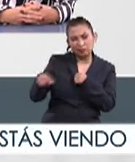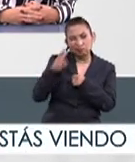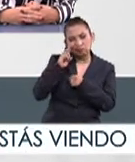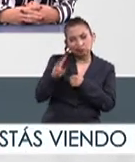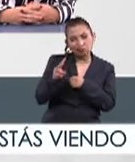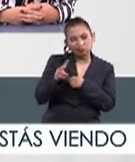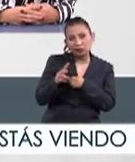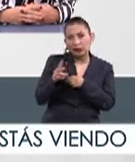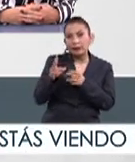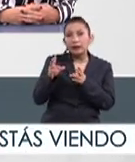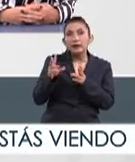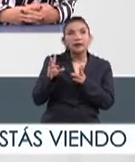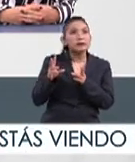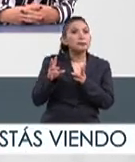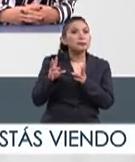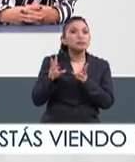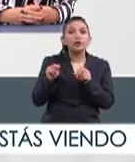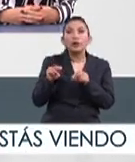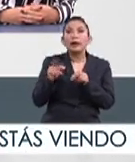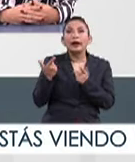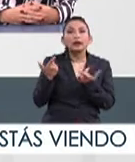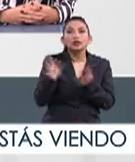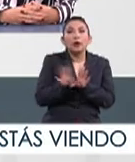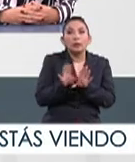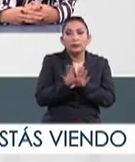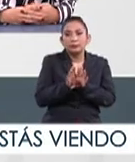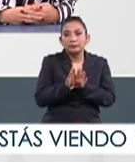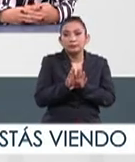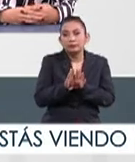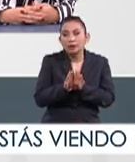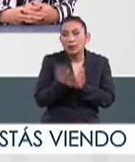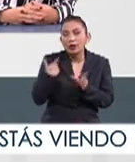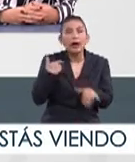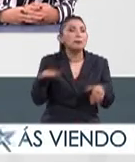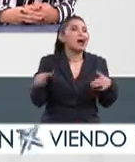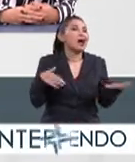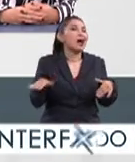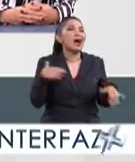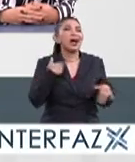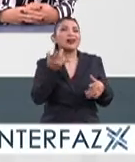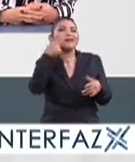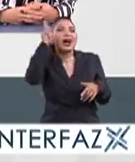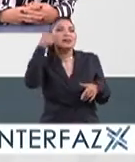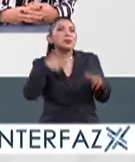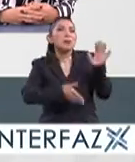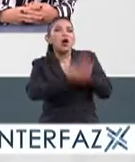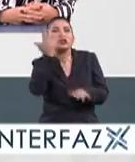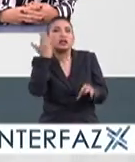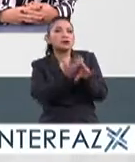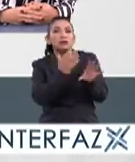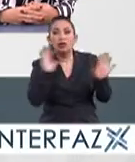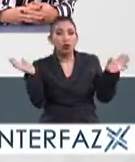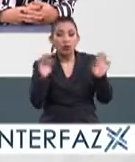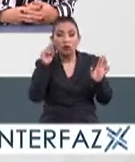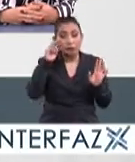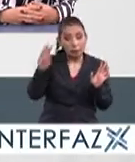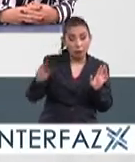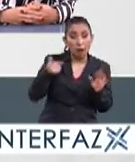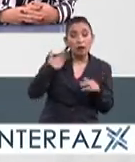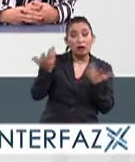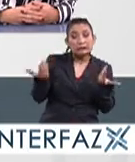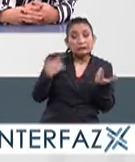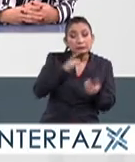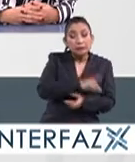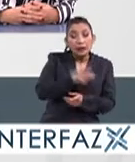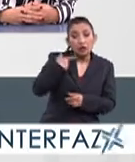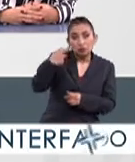No es como una caminata en el parque esta situación que están viviendo, es una verdadera situación de